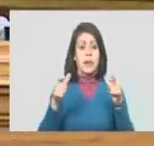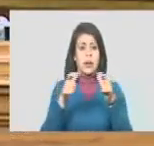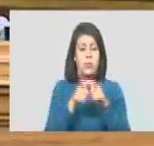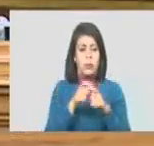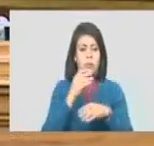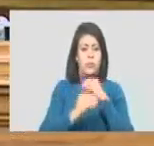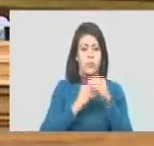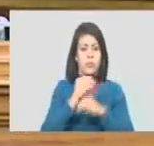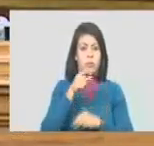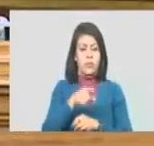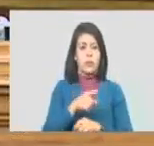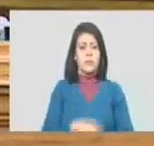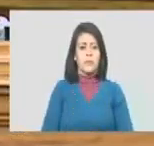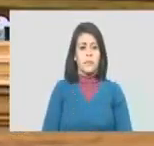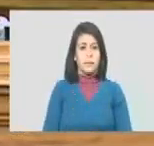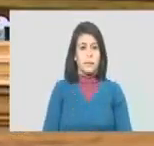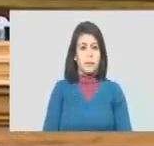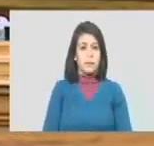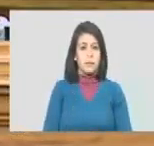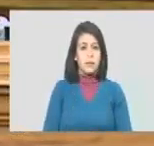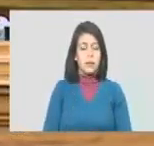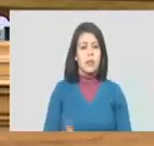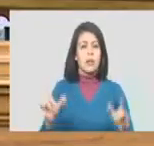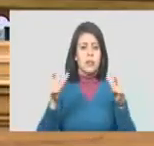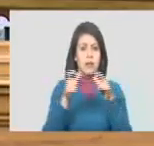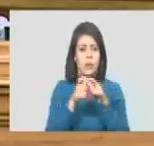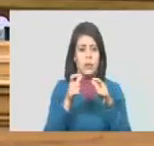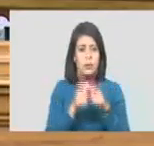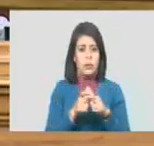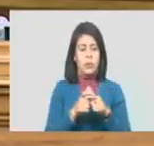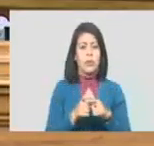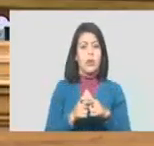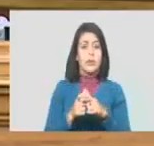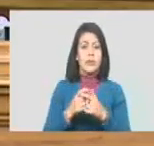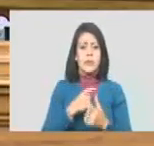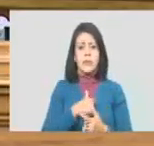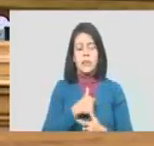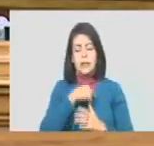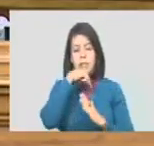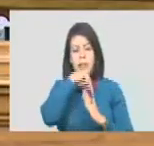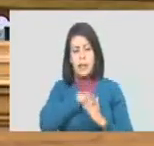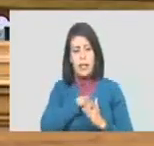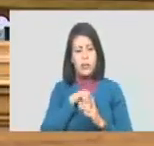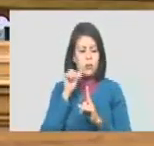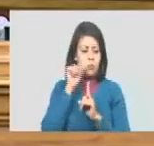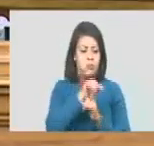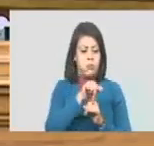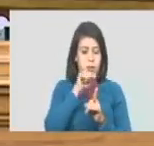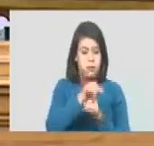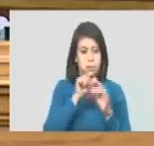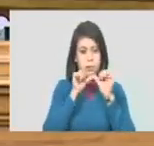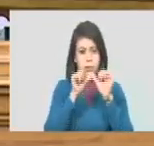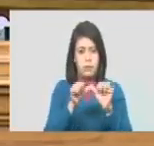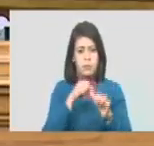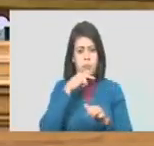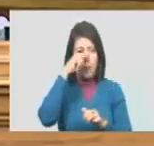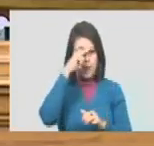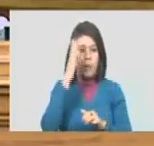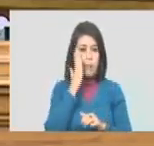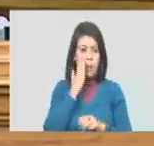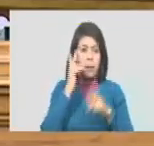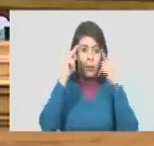sido reuniones nutritivas, que han sido reuniones que nos han conmovido en profundidad por la lucha permanente de los padres, de